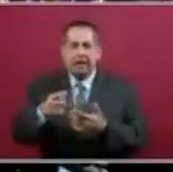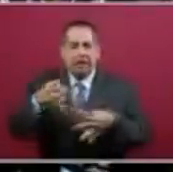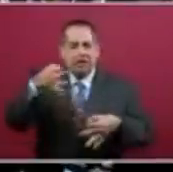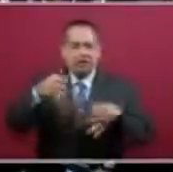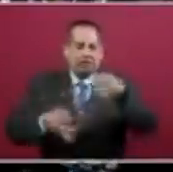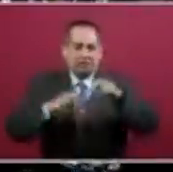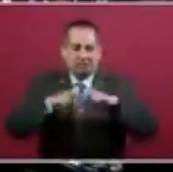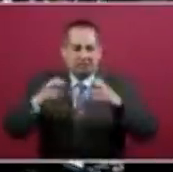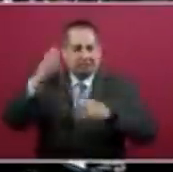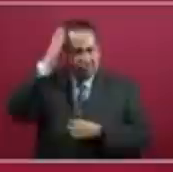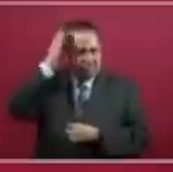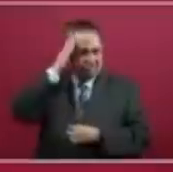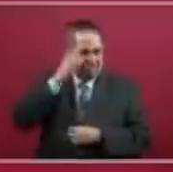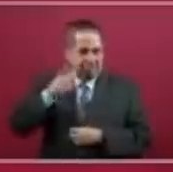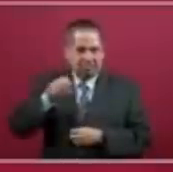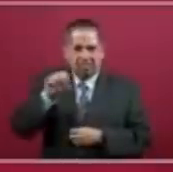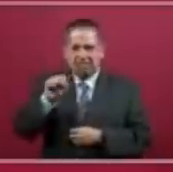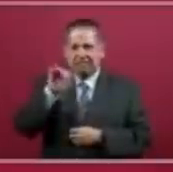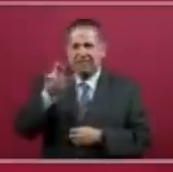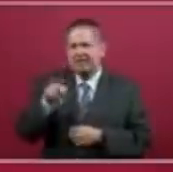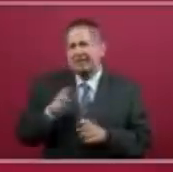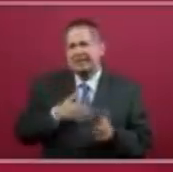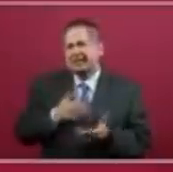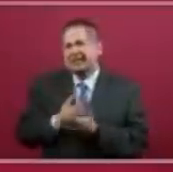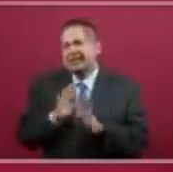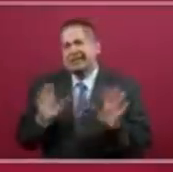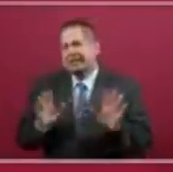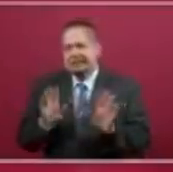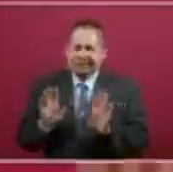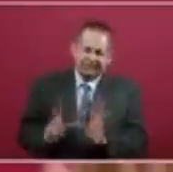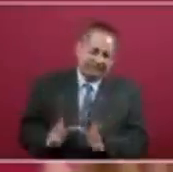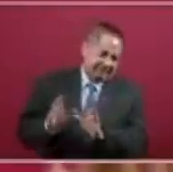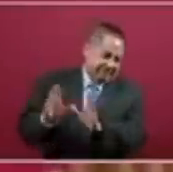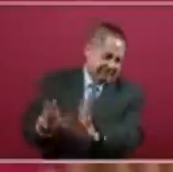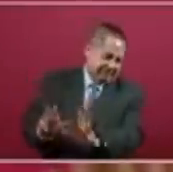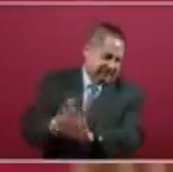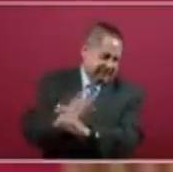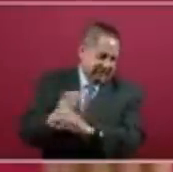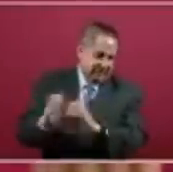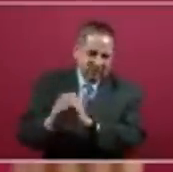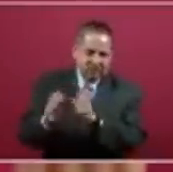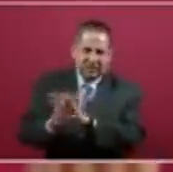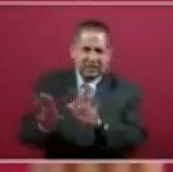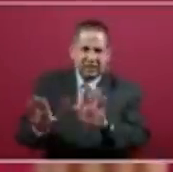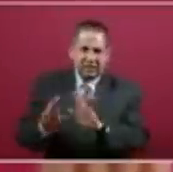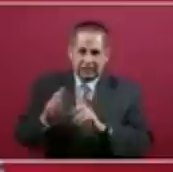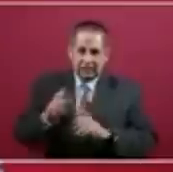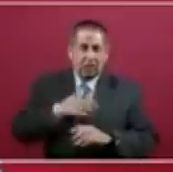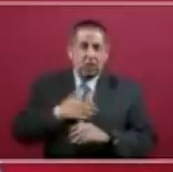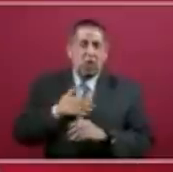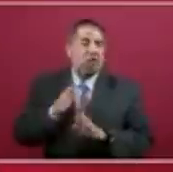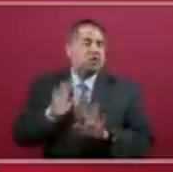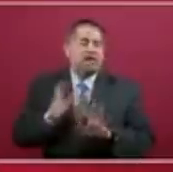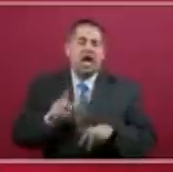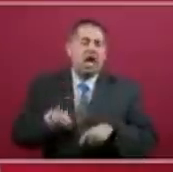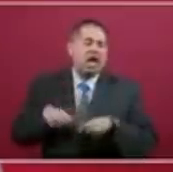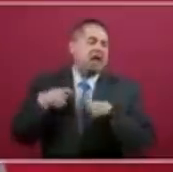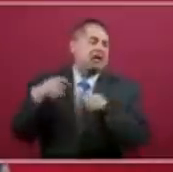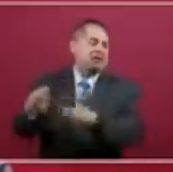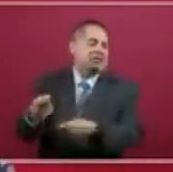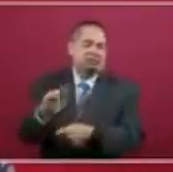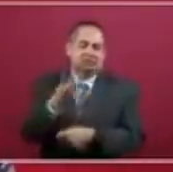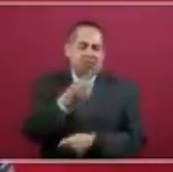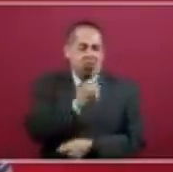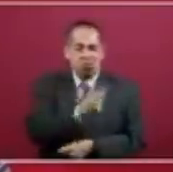ministros, no me quiero meter en eso, es otro tipo de cosas. Ya entregamos nosotros